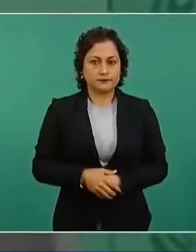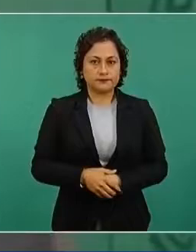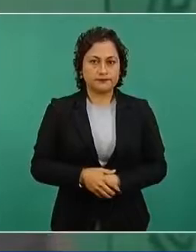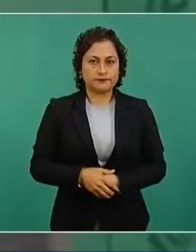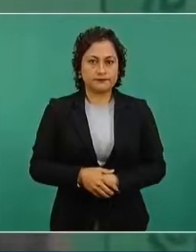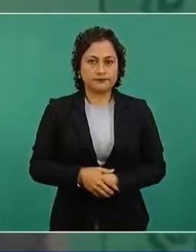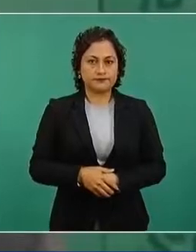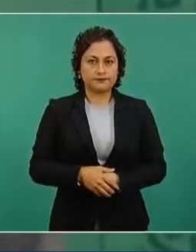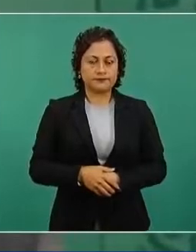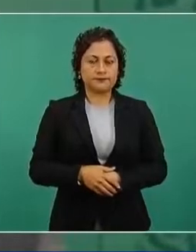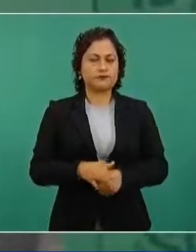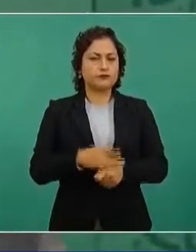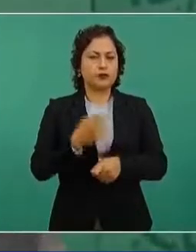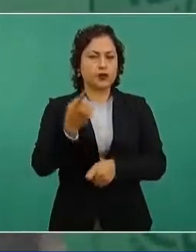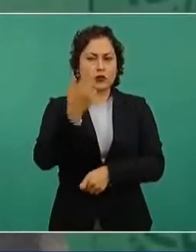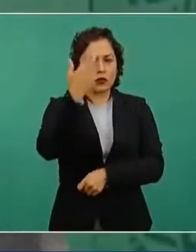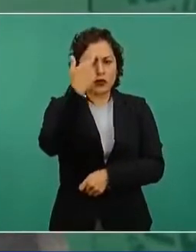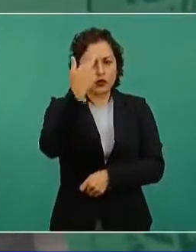Todo eso se lo debemos